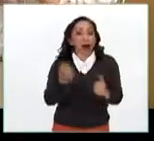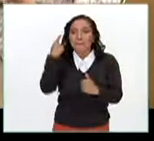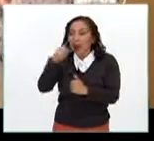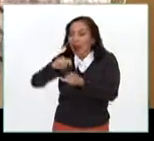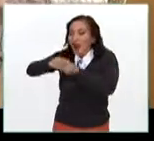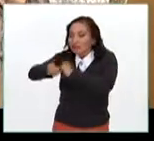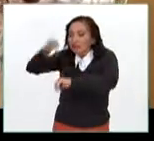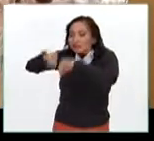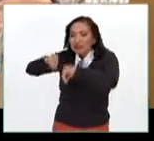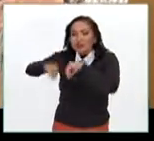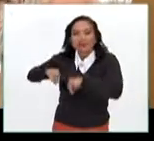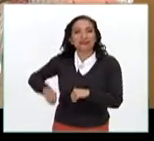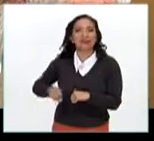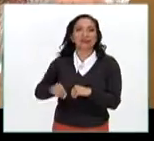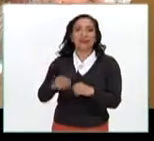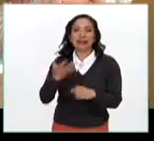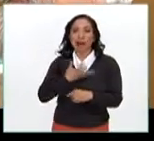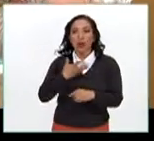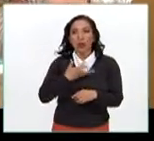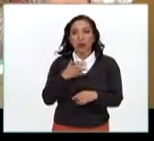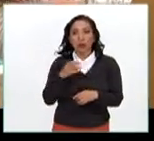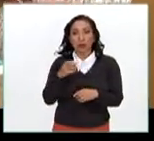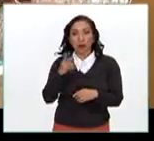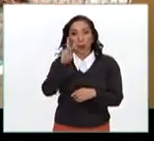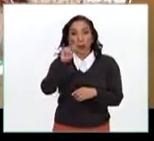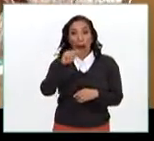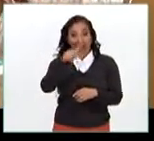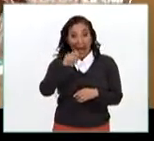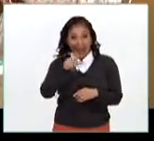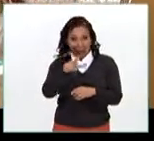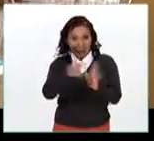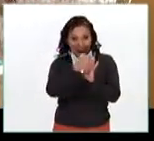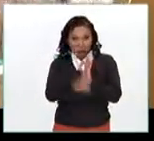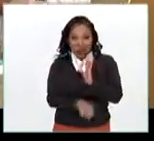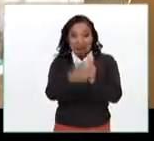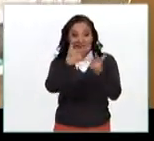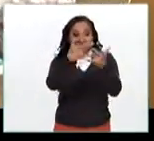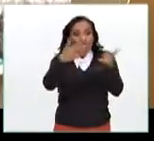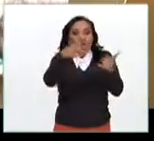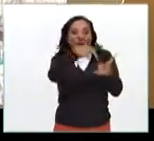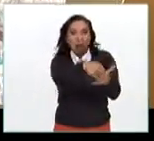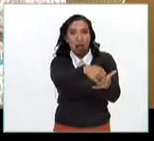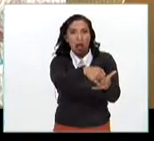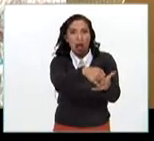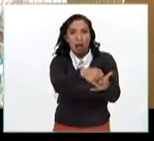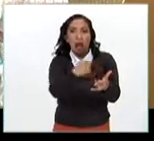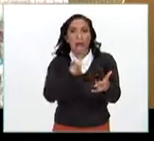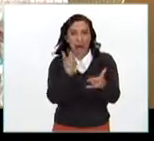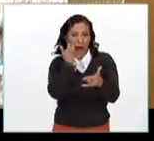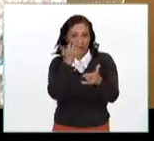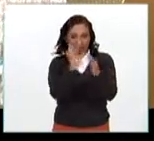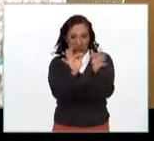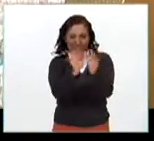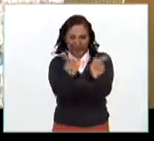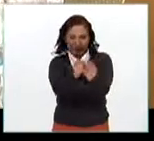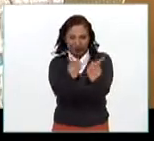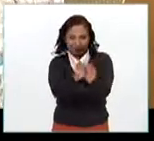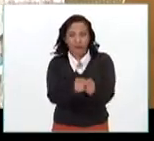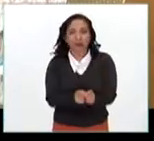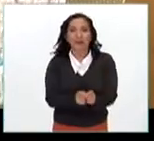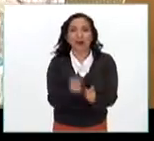que es fantástica, ¿no? Con unas ilustraciones formidables. Exactamente. ¿Qué es historia esto? Me gustaría contarles un